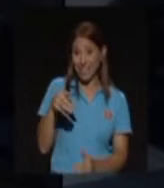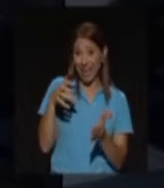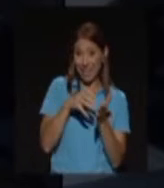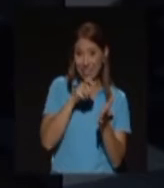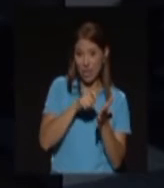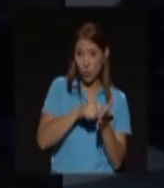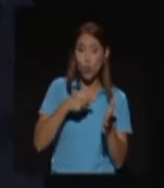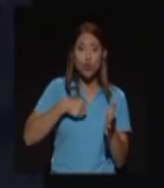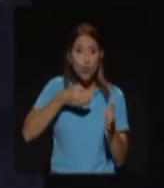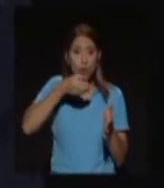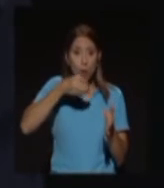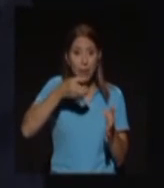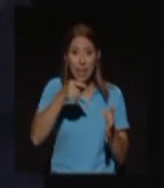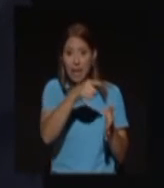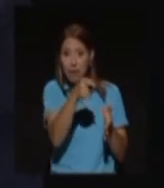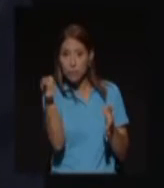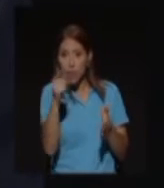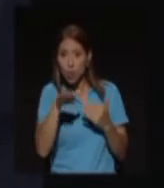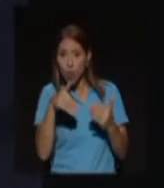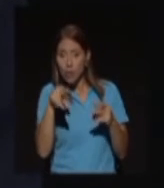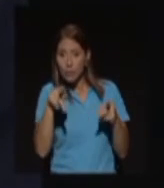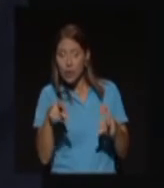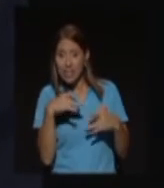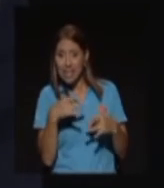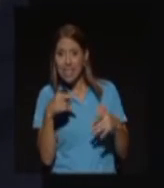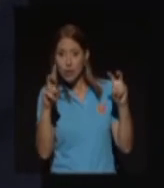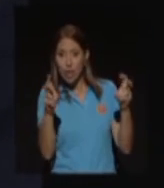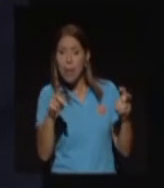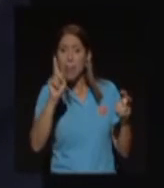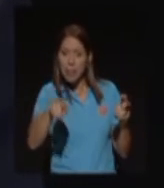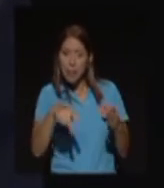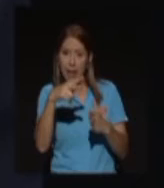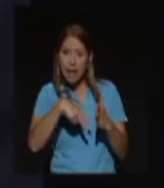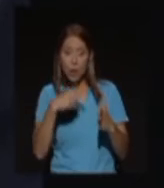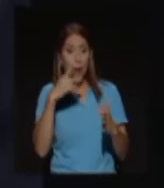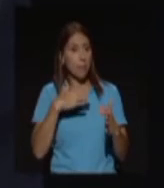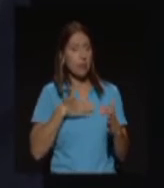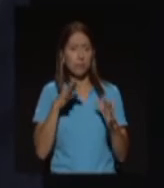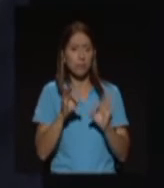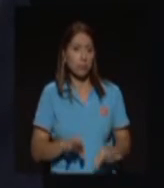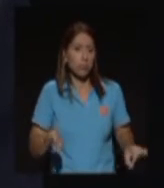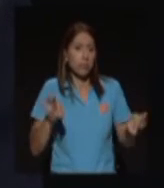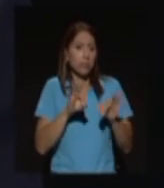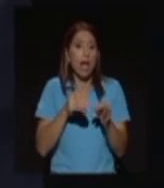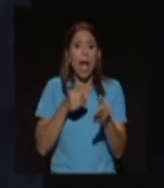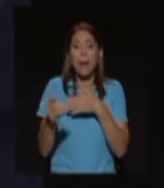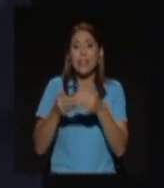costarricense interesado en estos problemas que lo lea. Para mí es una verdadera joya, ¿verdad? A pesar de que José Luis no es